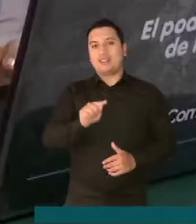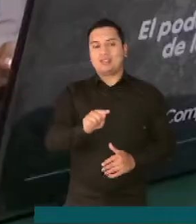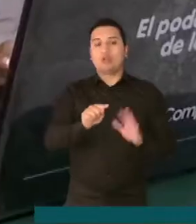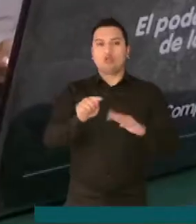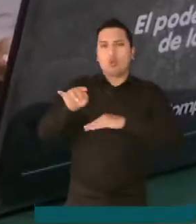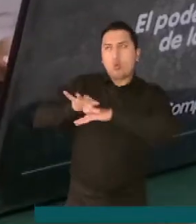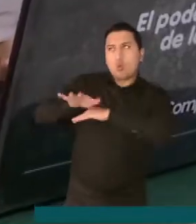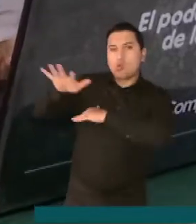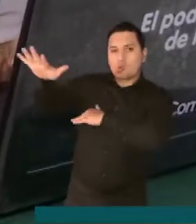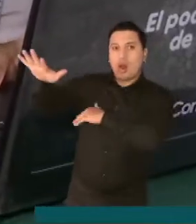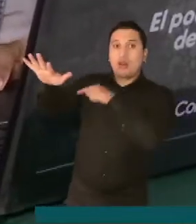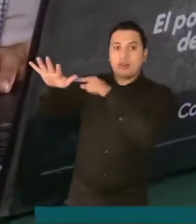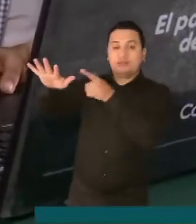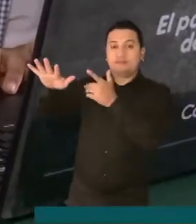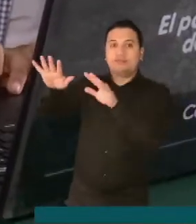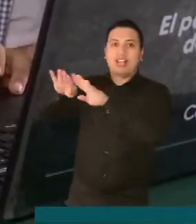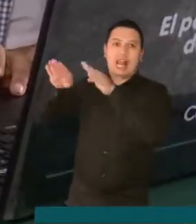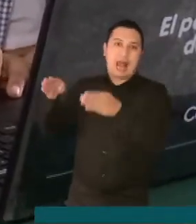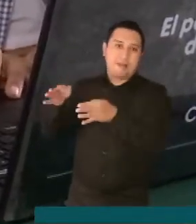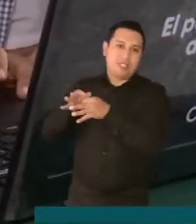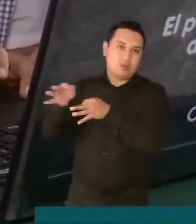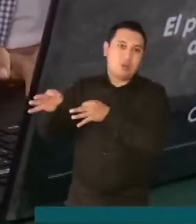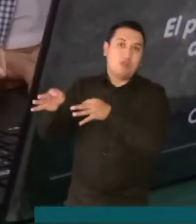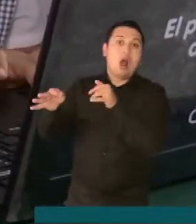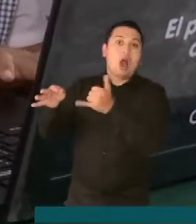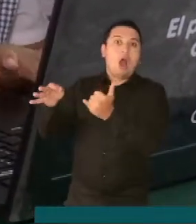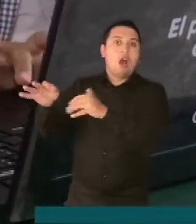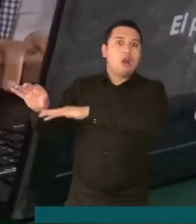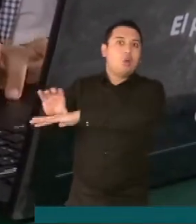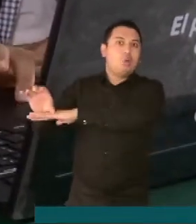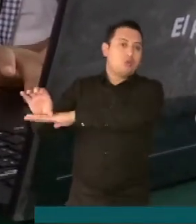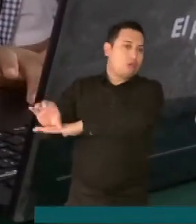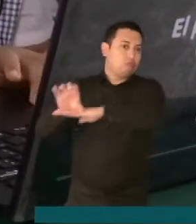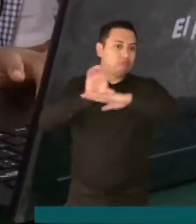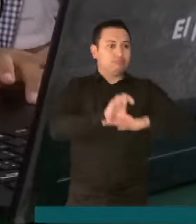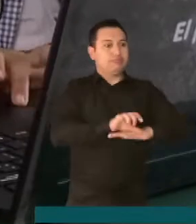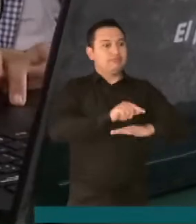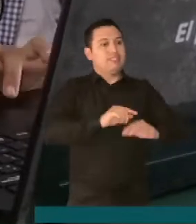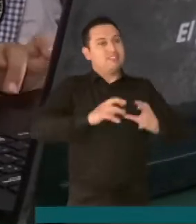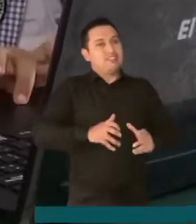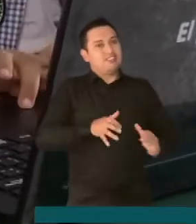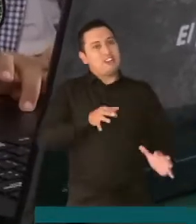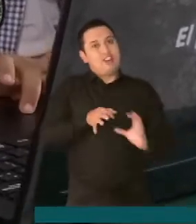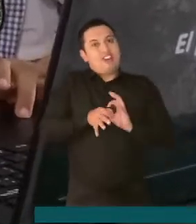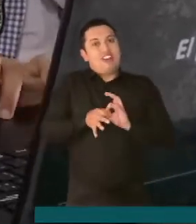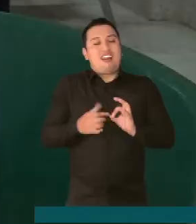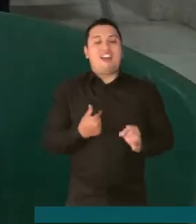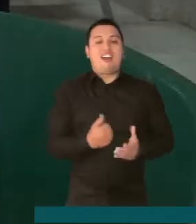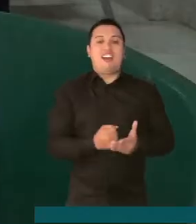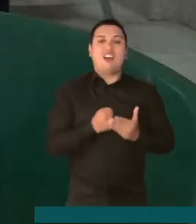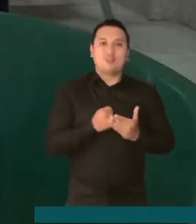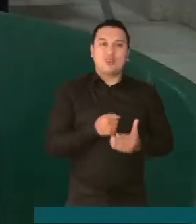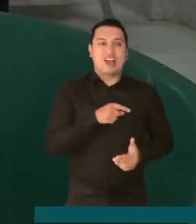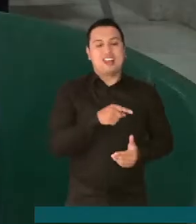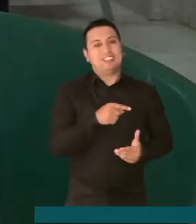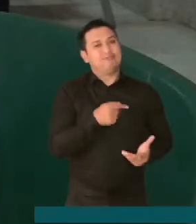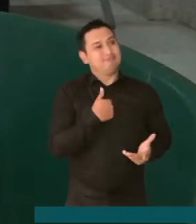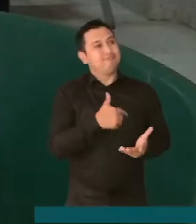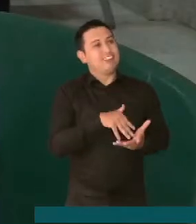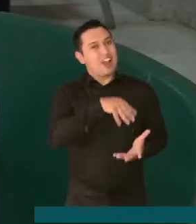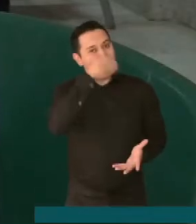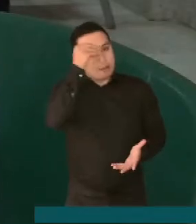pues los computadores empezarán a ser parte de sus clases. Los computadores enseñan, uno